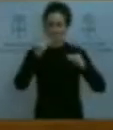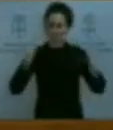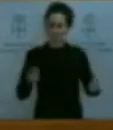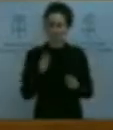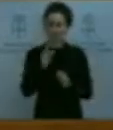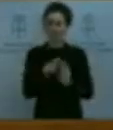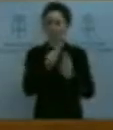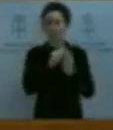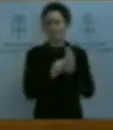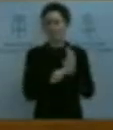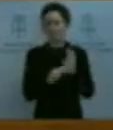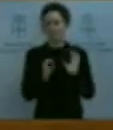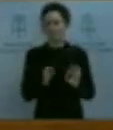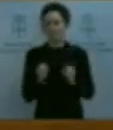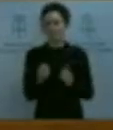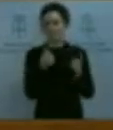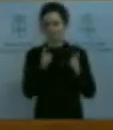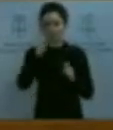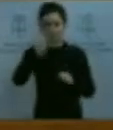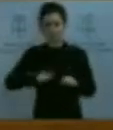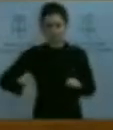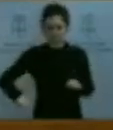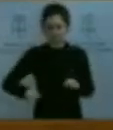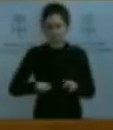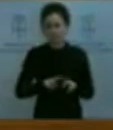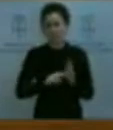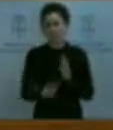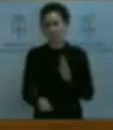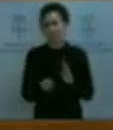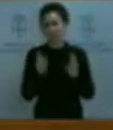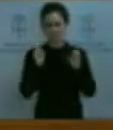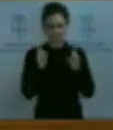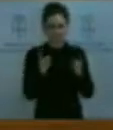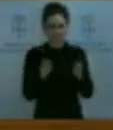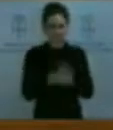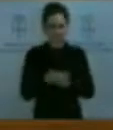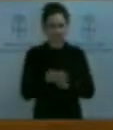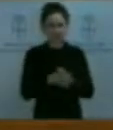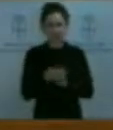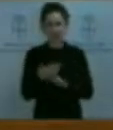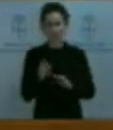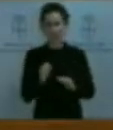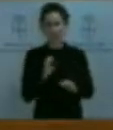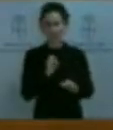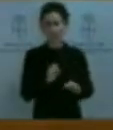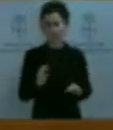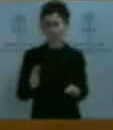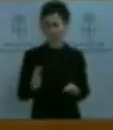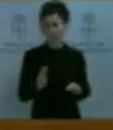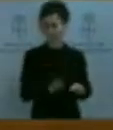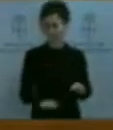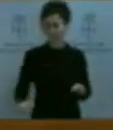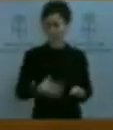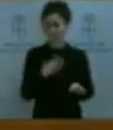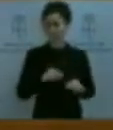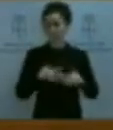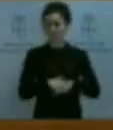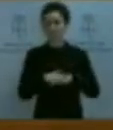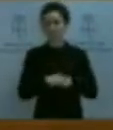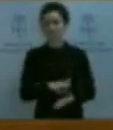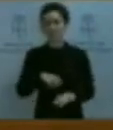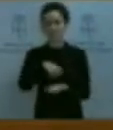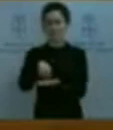profesores, innovación educativa, por qué no hablar del ciclo de 0 a 3 años, hablar de la red de centros, si es suficiente o no, bueno, una serie de ejes que estaban recogidos.